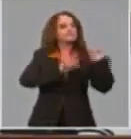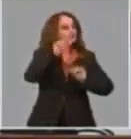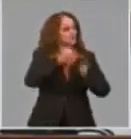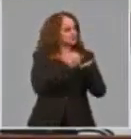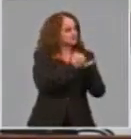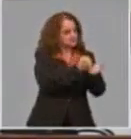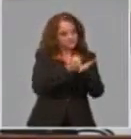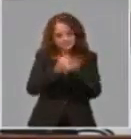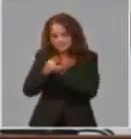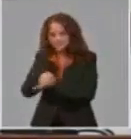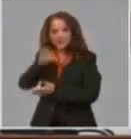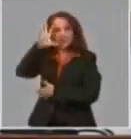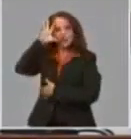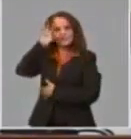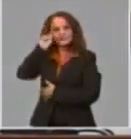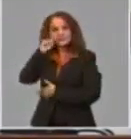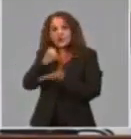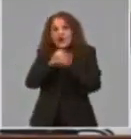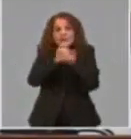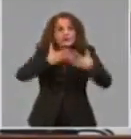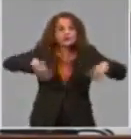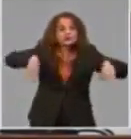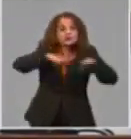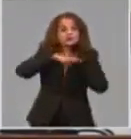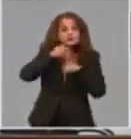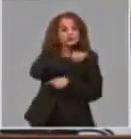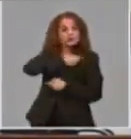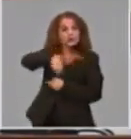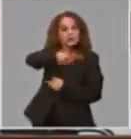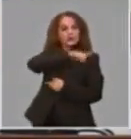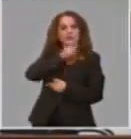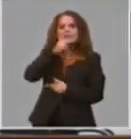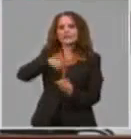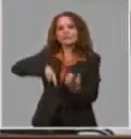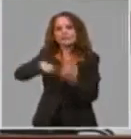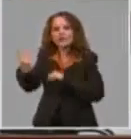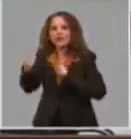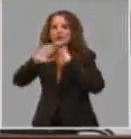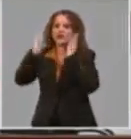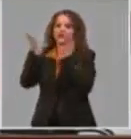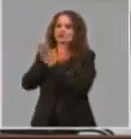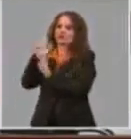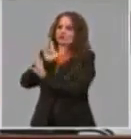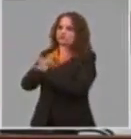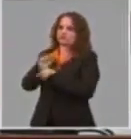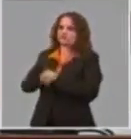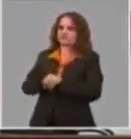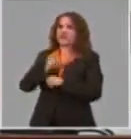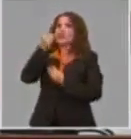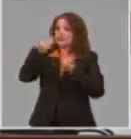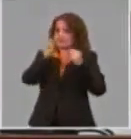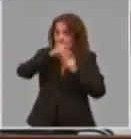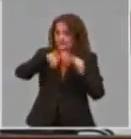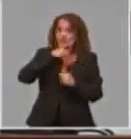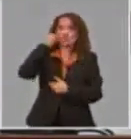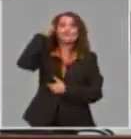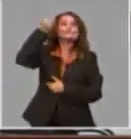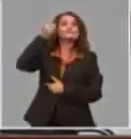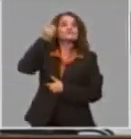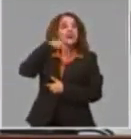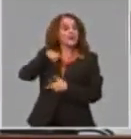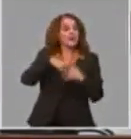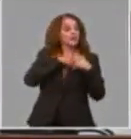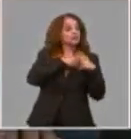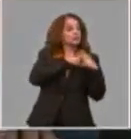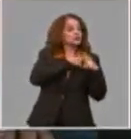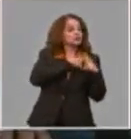comprensión, más apoyo entre todos para enfrentar entonces esta situación. Pues aquí cuando se piensa para soluciones, se piensa también para las soluciones de todo el mundo. No